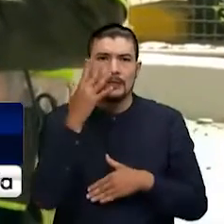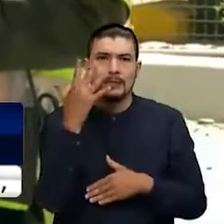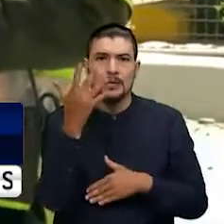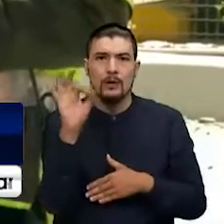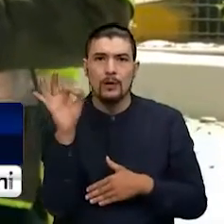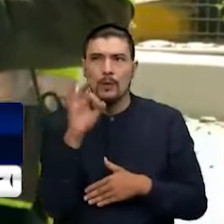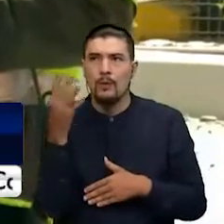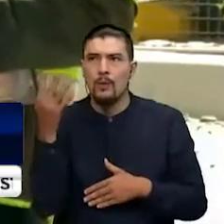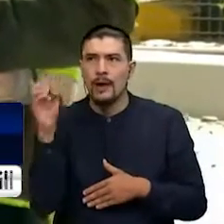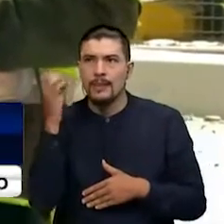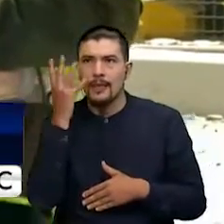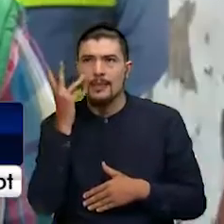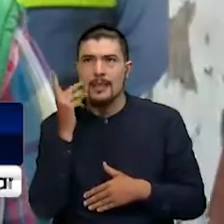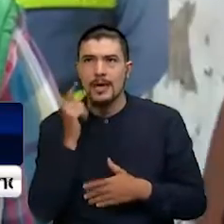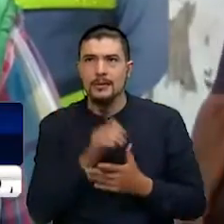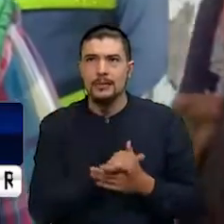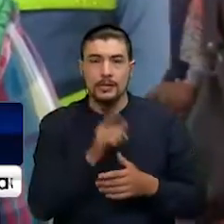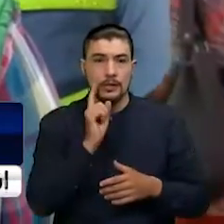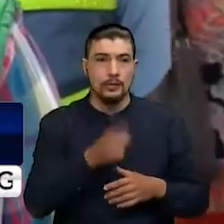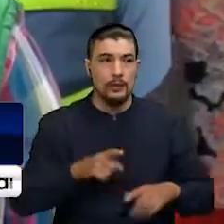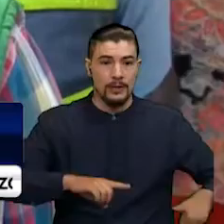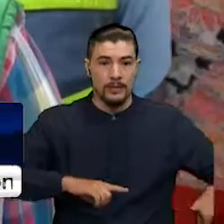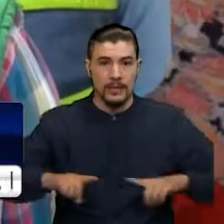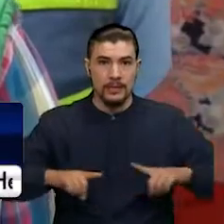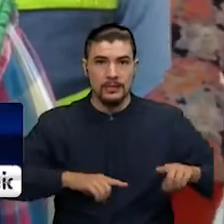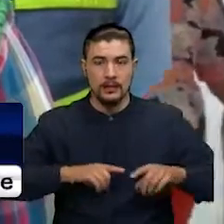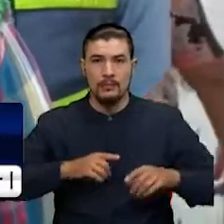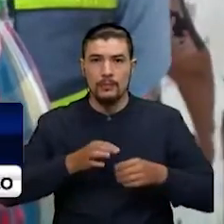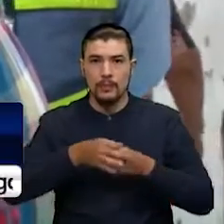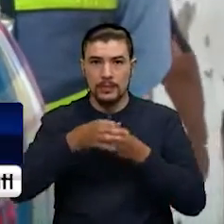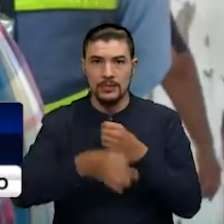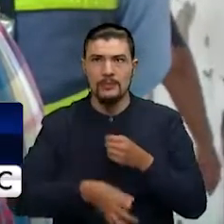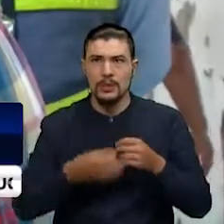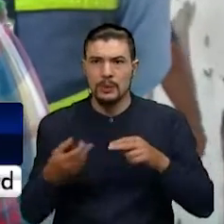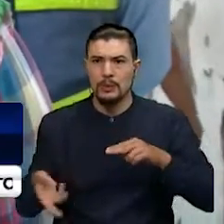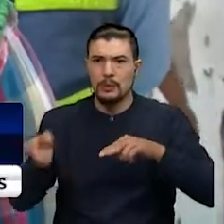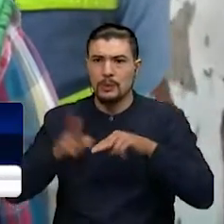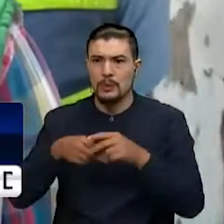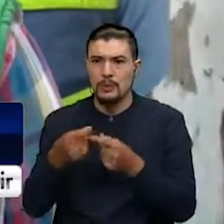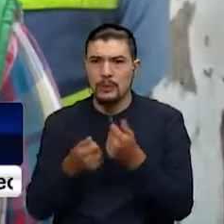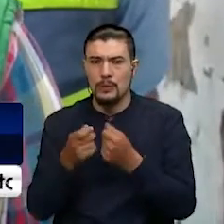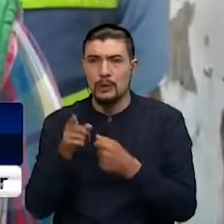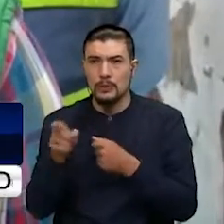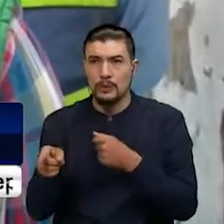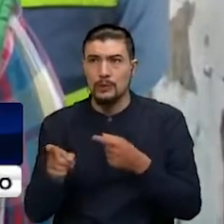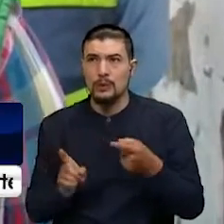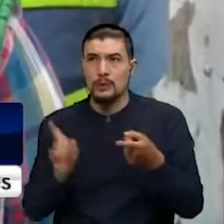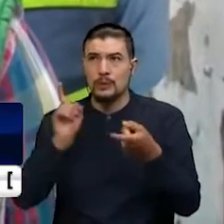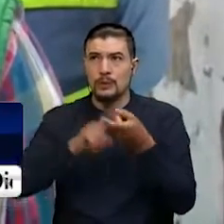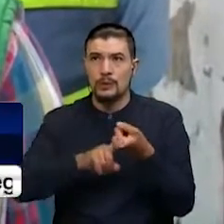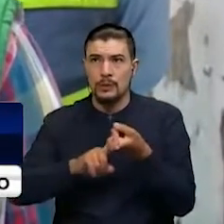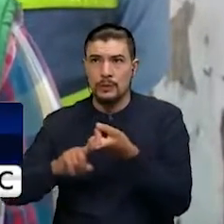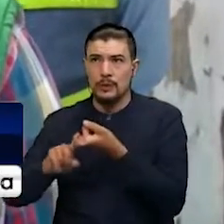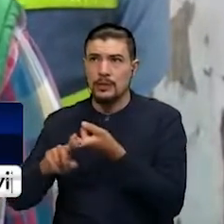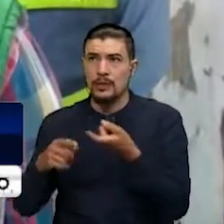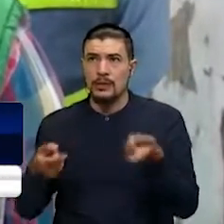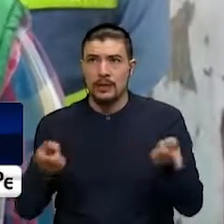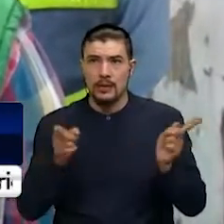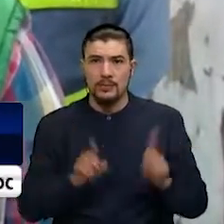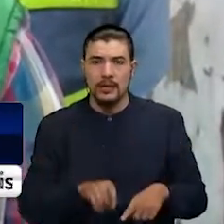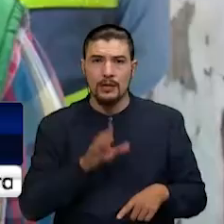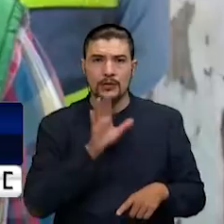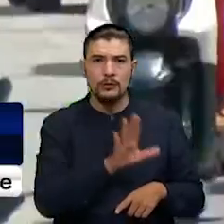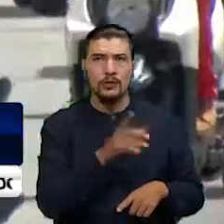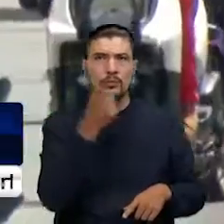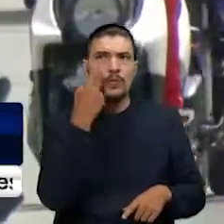días la administración municipal triplicó los costos tanto de grúa como de día